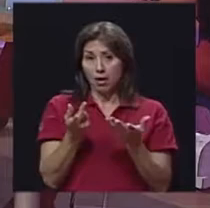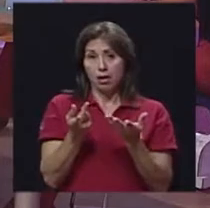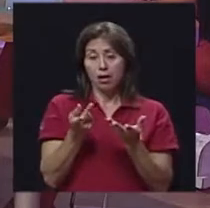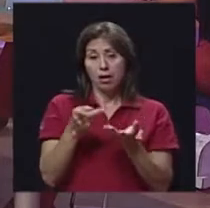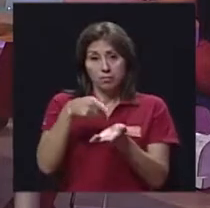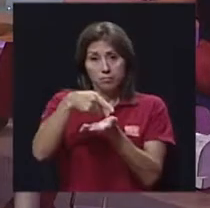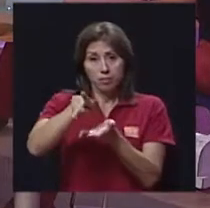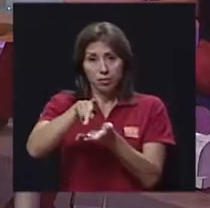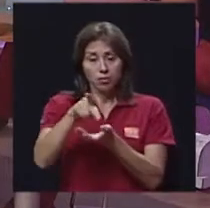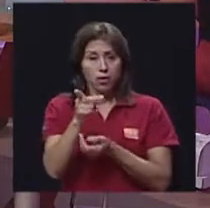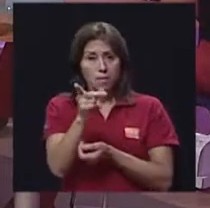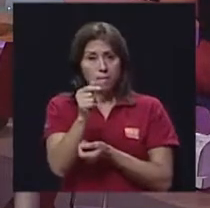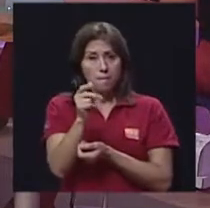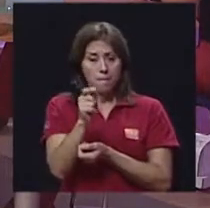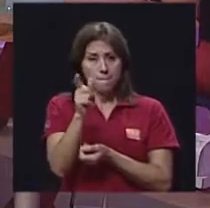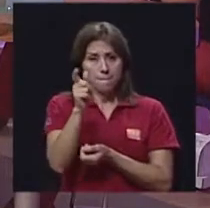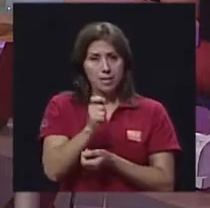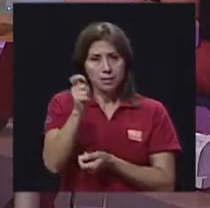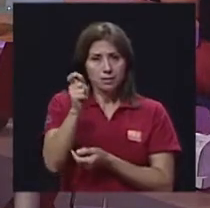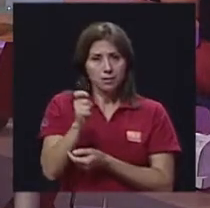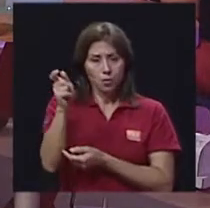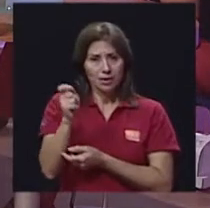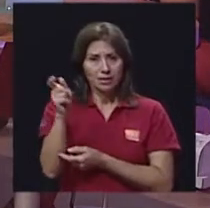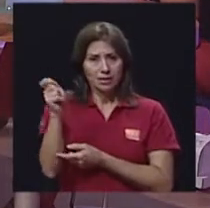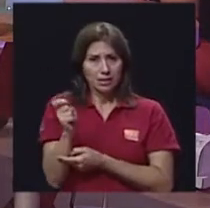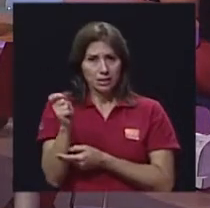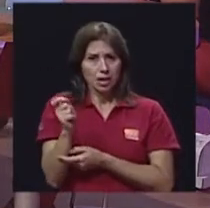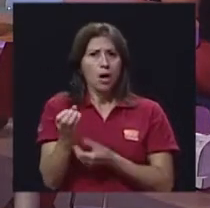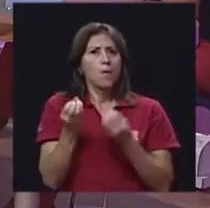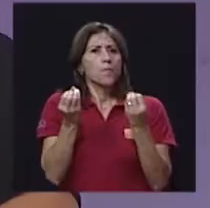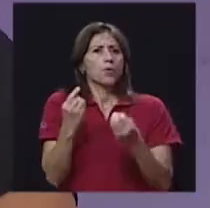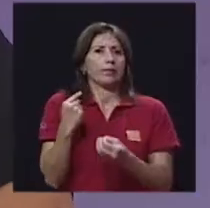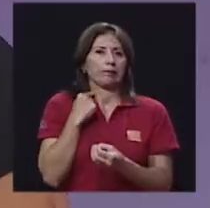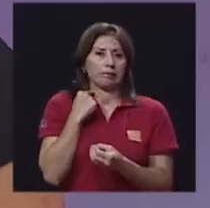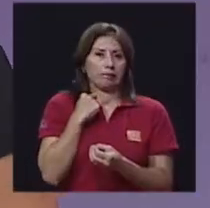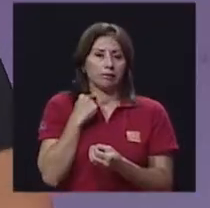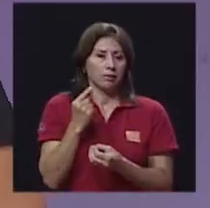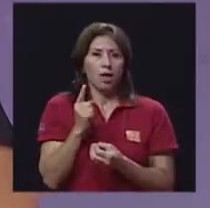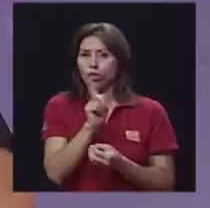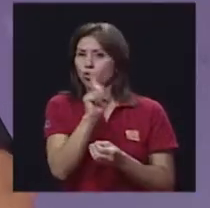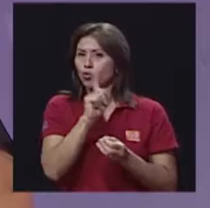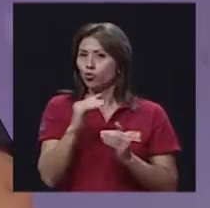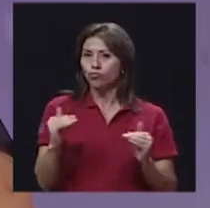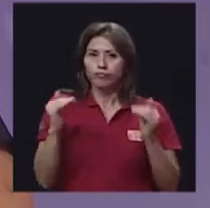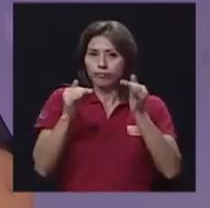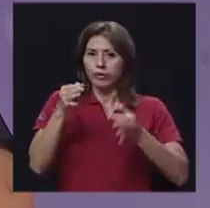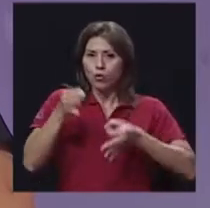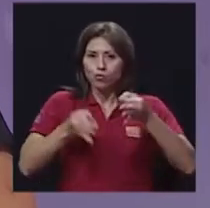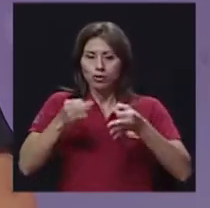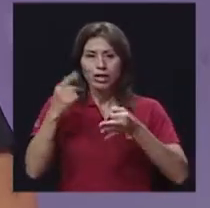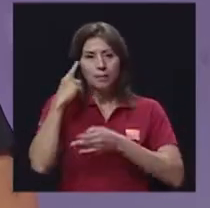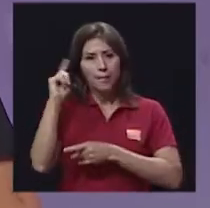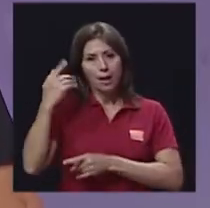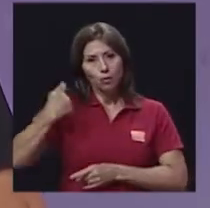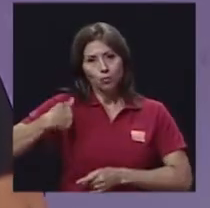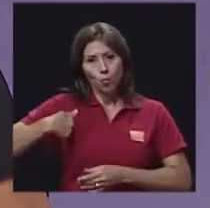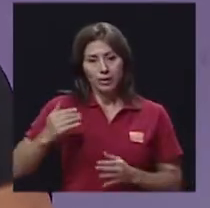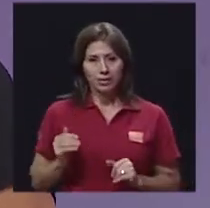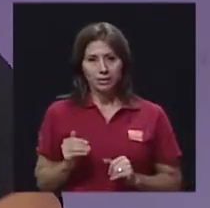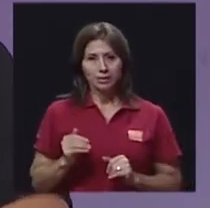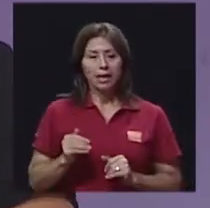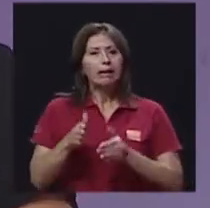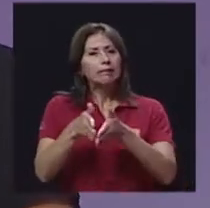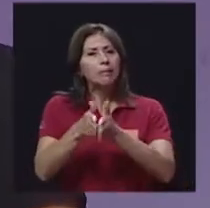fijando son injustas para los hombres y que se imponen pensiones cuyos montos